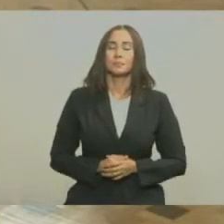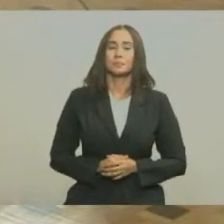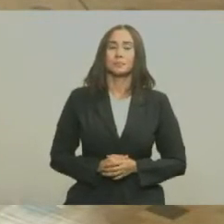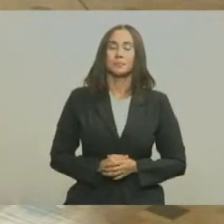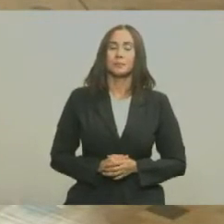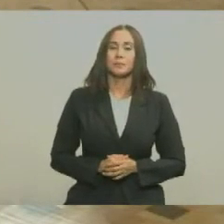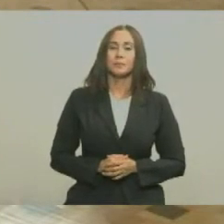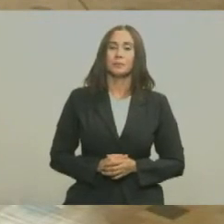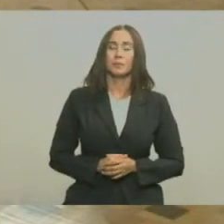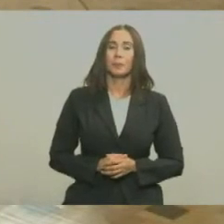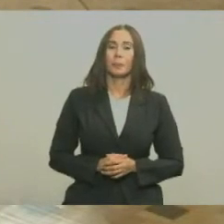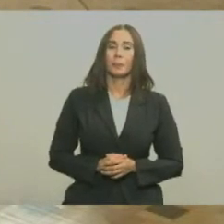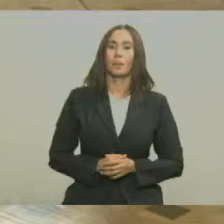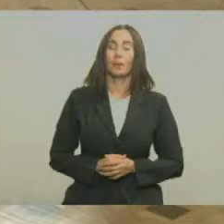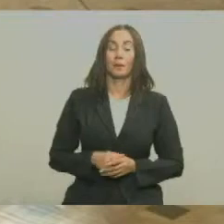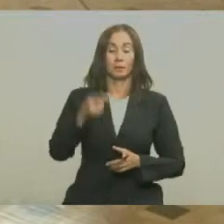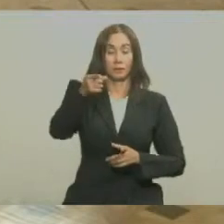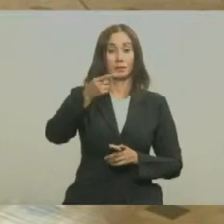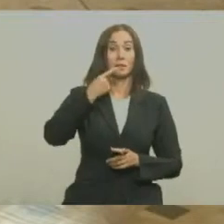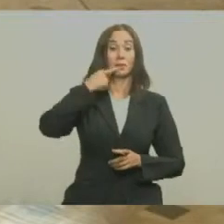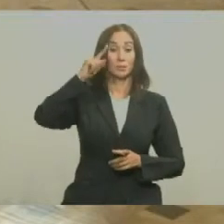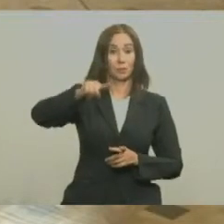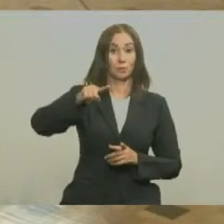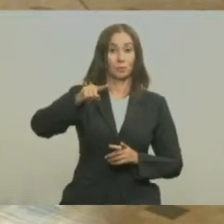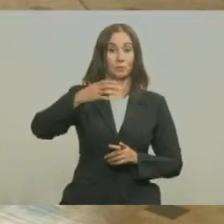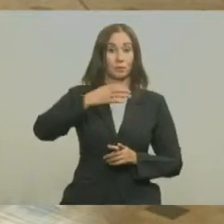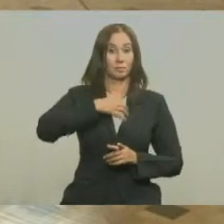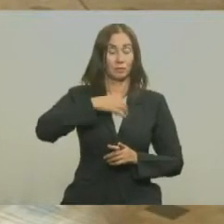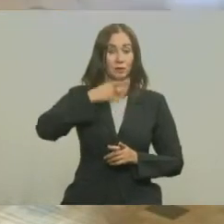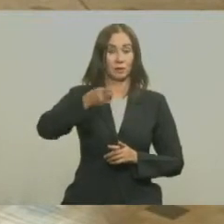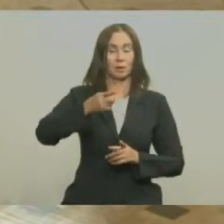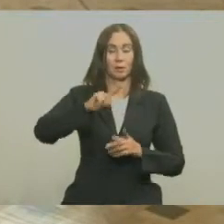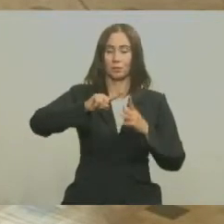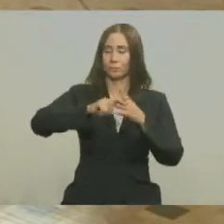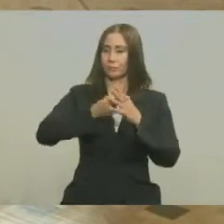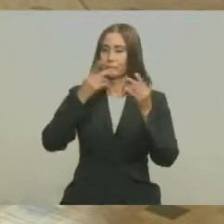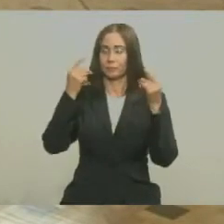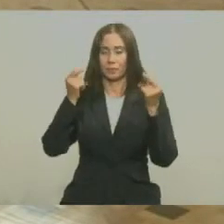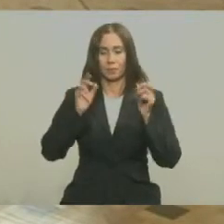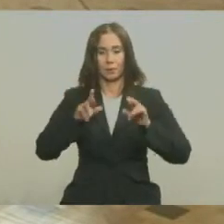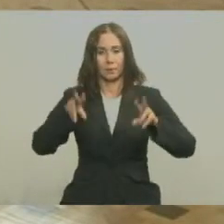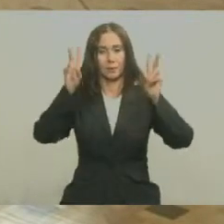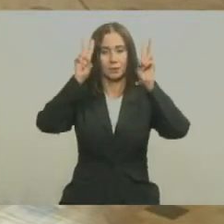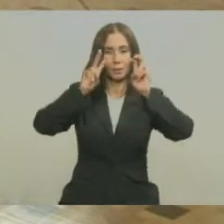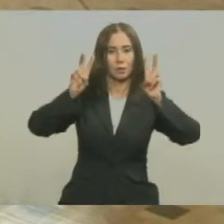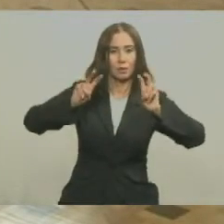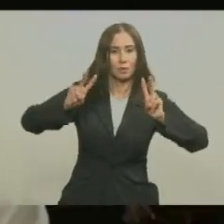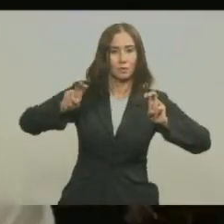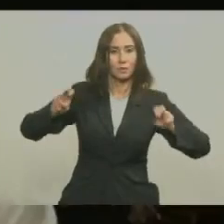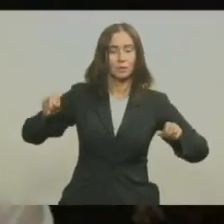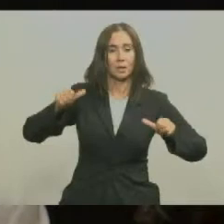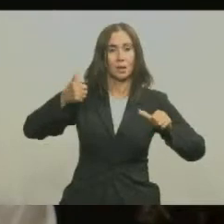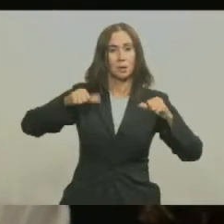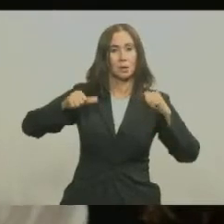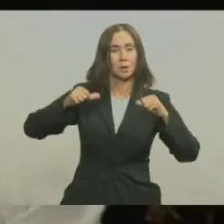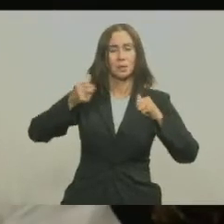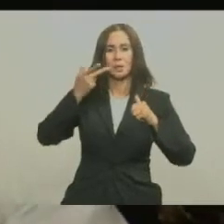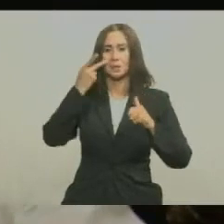Sí, buenas. Ante esa denuncia pública, pues inmediatamente iniciamos una investigación a través de varias